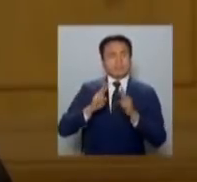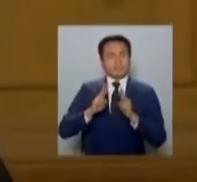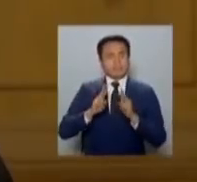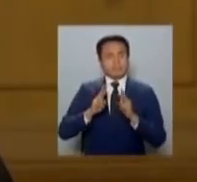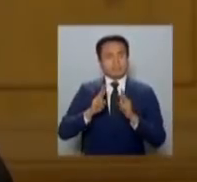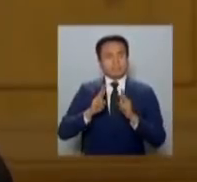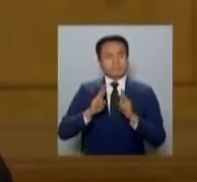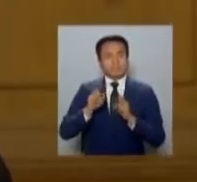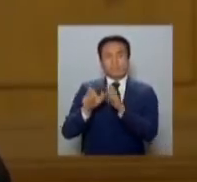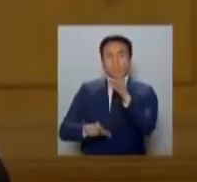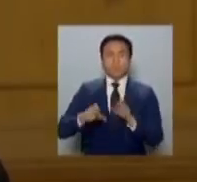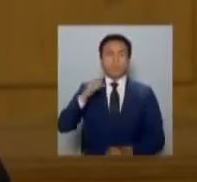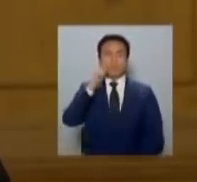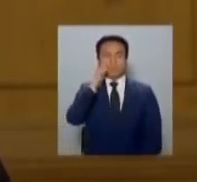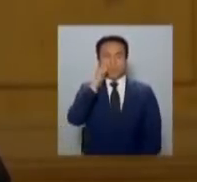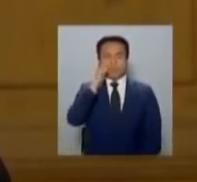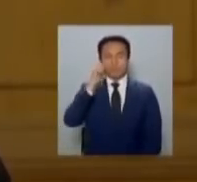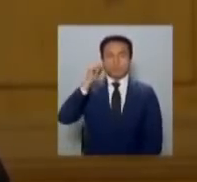de la coalición.